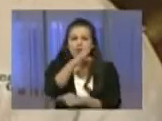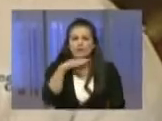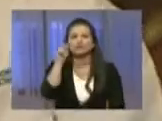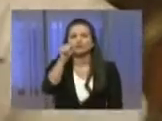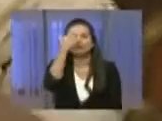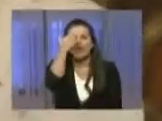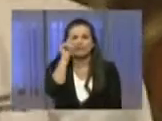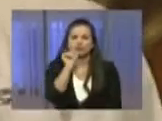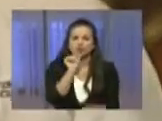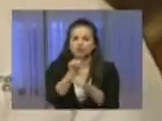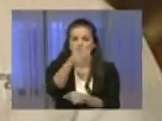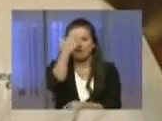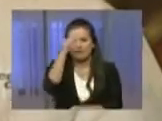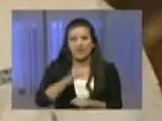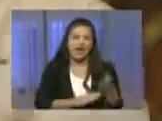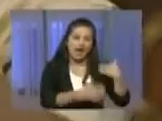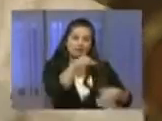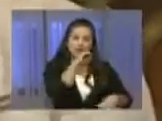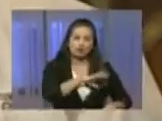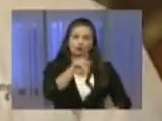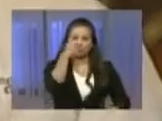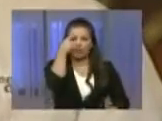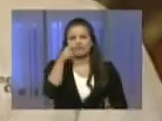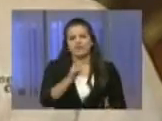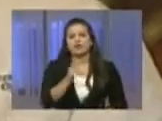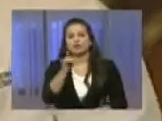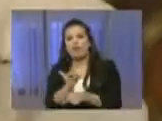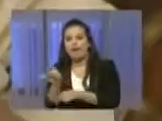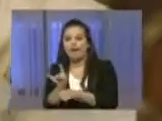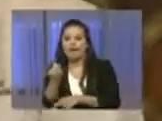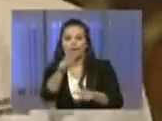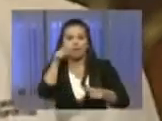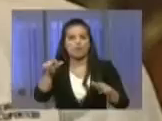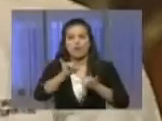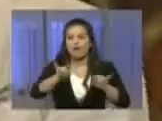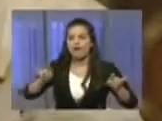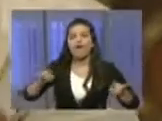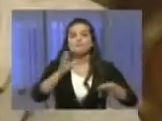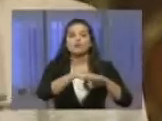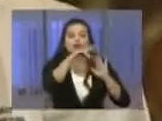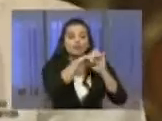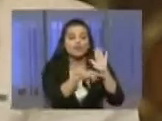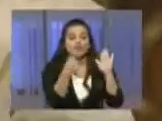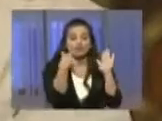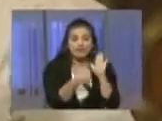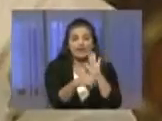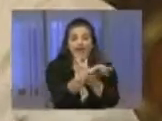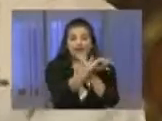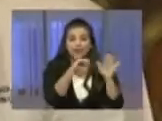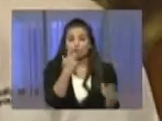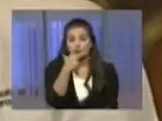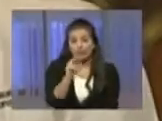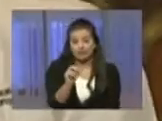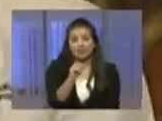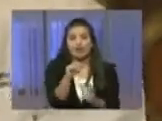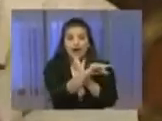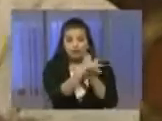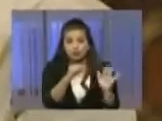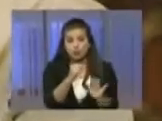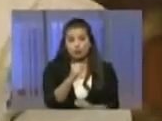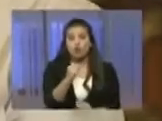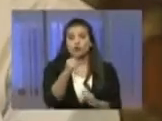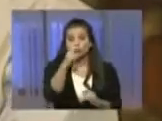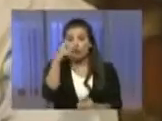así y lo sabías desde el primer momento y engañaste a tu gente porque la norma dice en el artículo 30 y es una norma del 2007